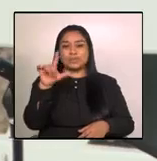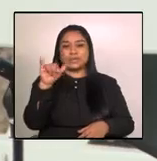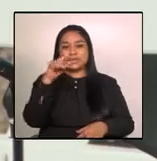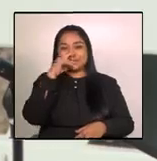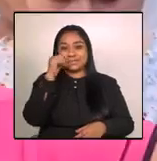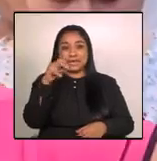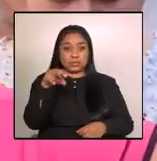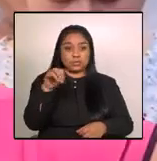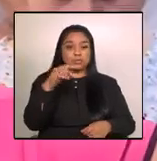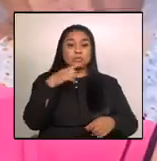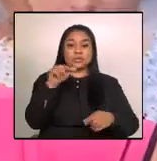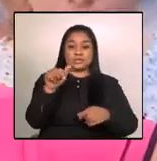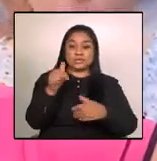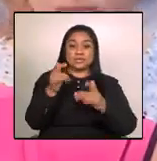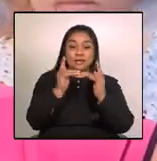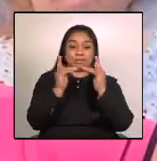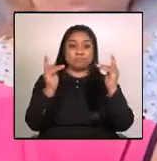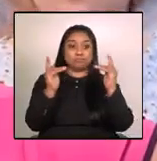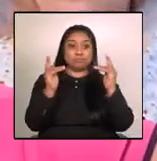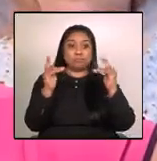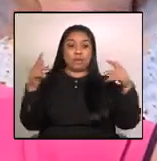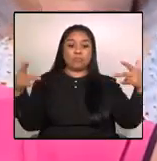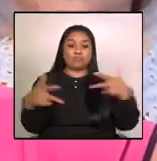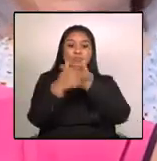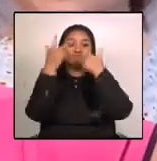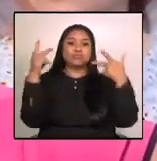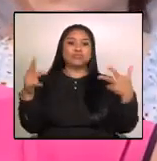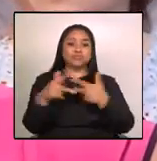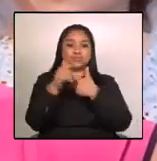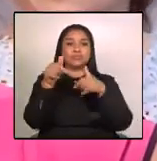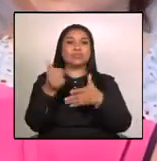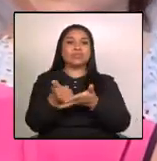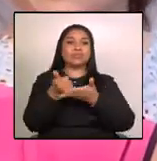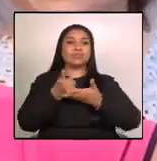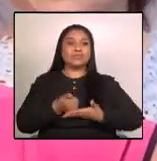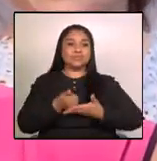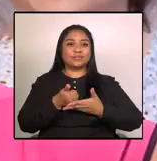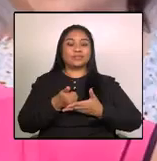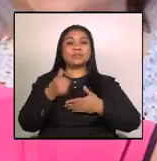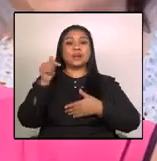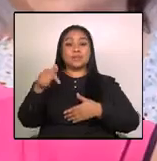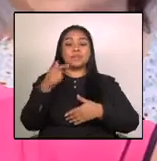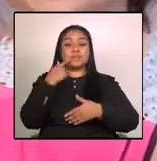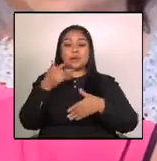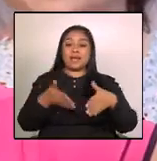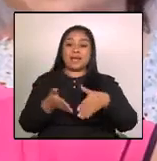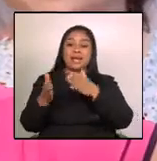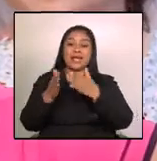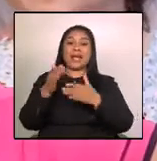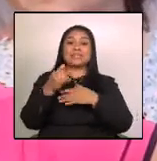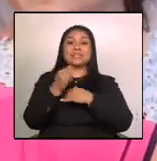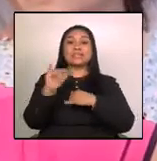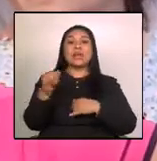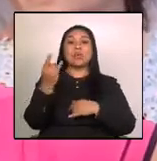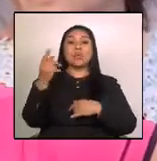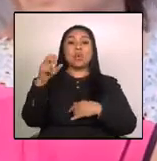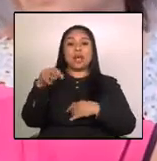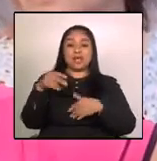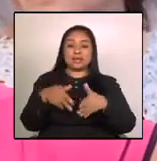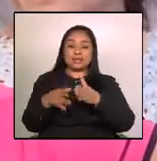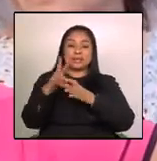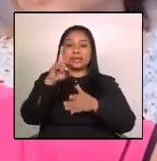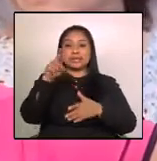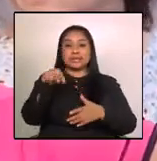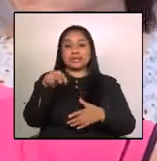ayudará al desfogue vehicular que entra por la calzada San Juan, por la RN5. Eso